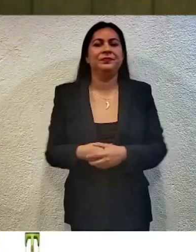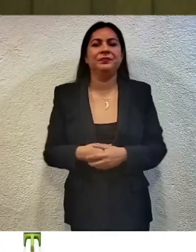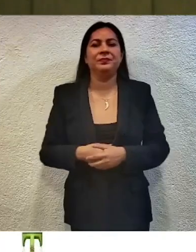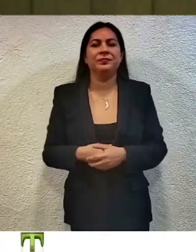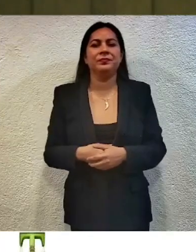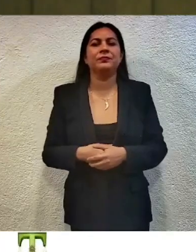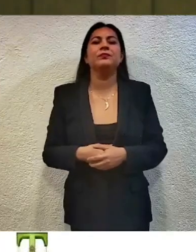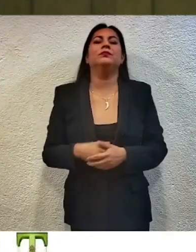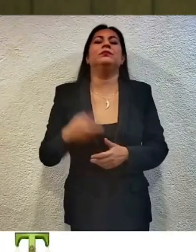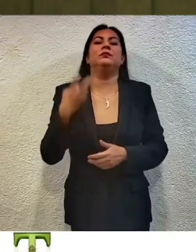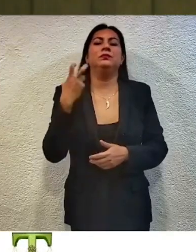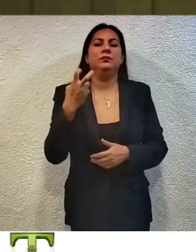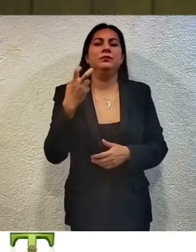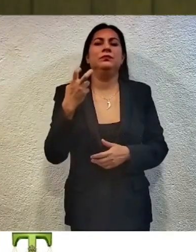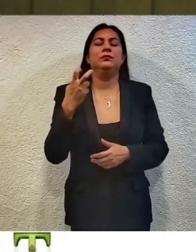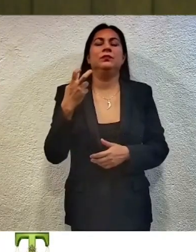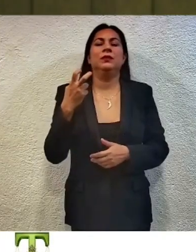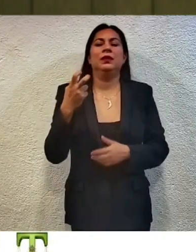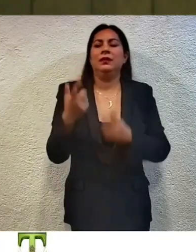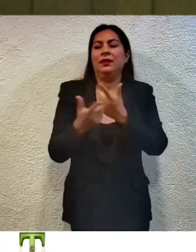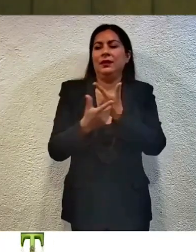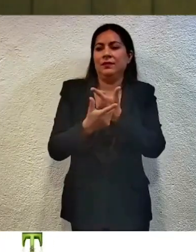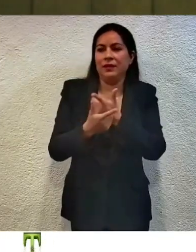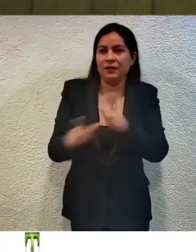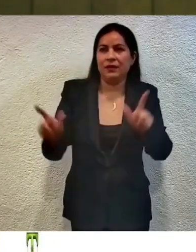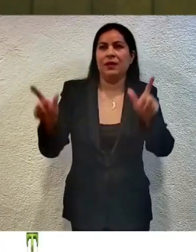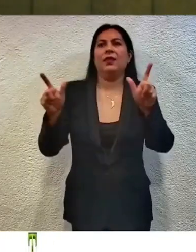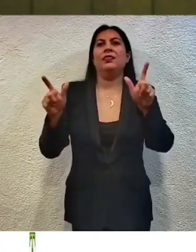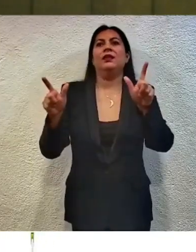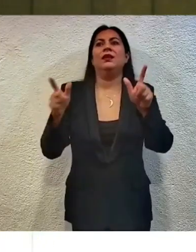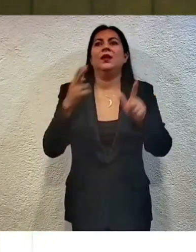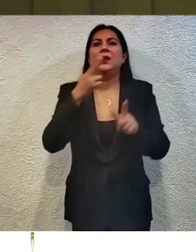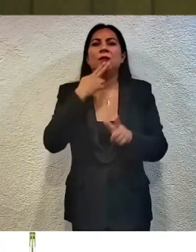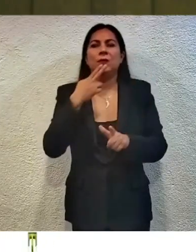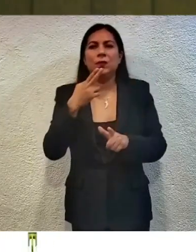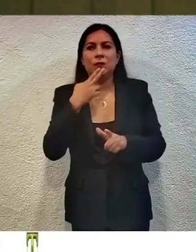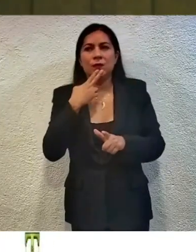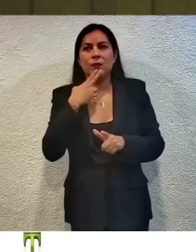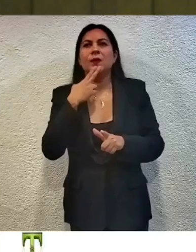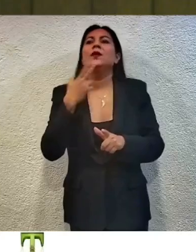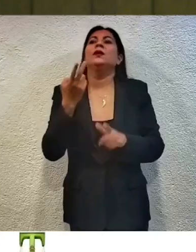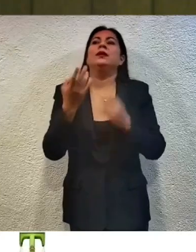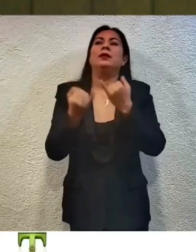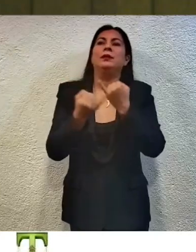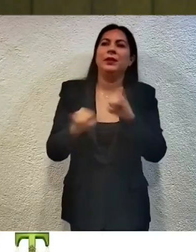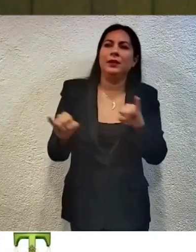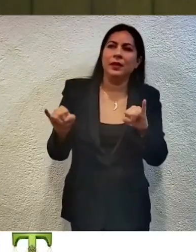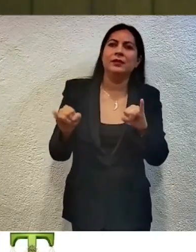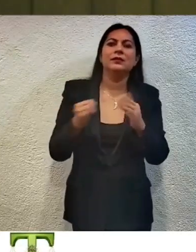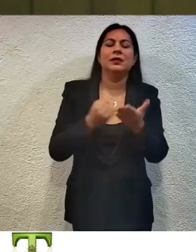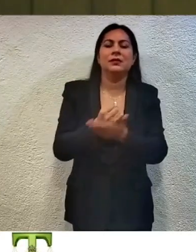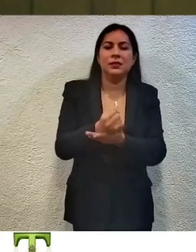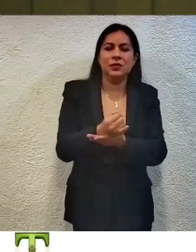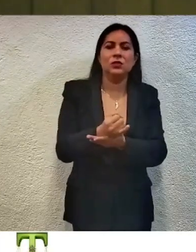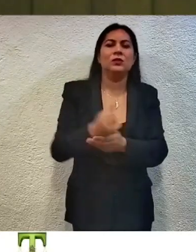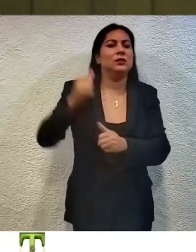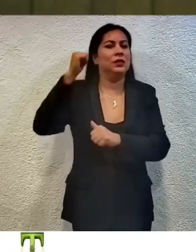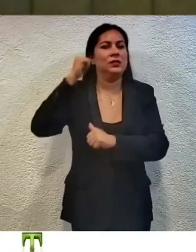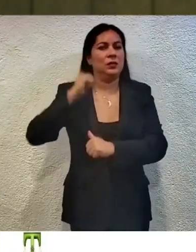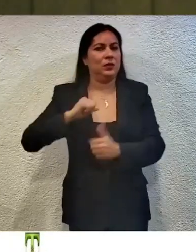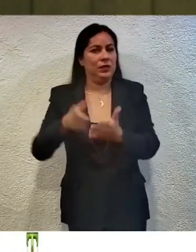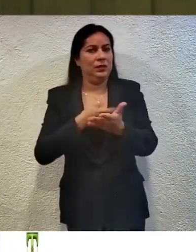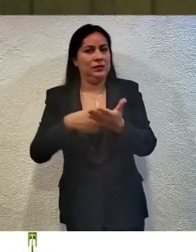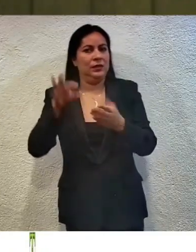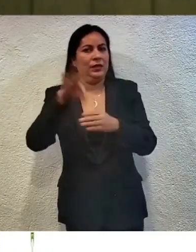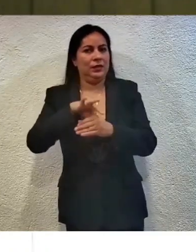En tanto que en los principios de autonomía, en el funcionamiento e independencia en las decisiones de las autoridades